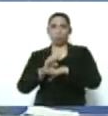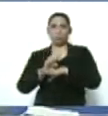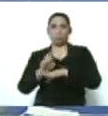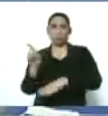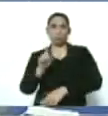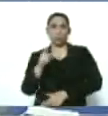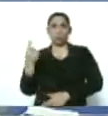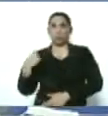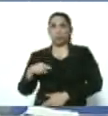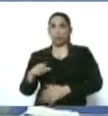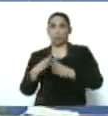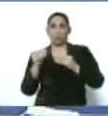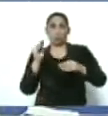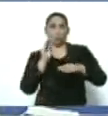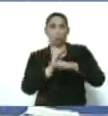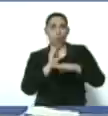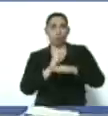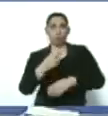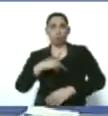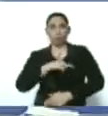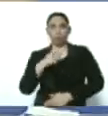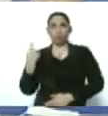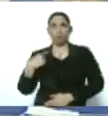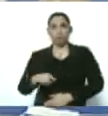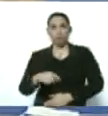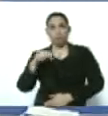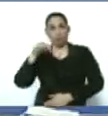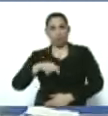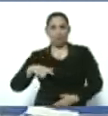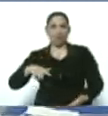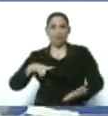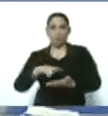tuviéramos todos estos cuidados que tenemos a los que traemos en avión o